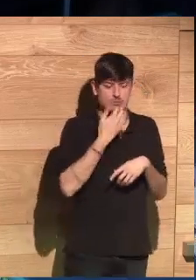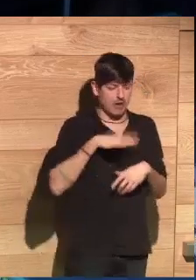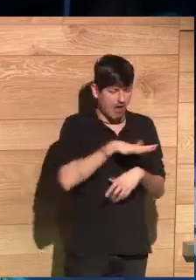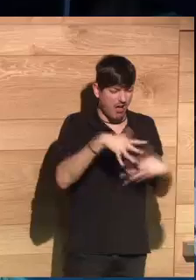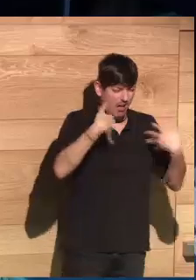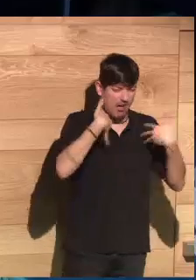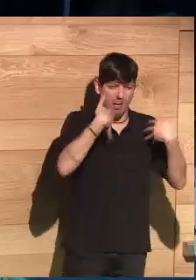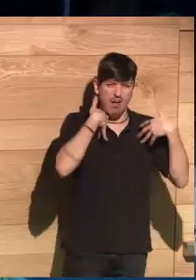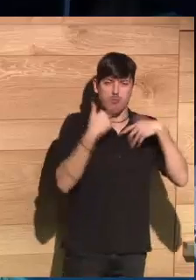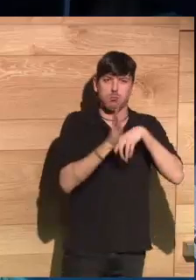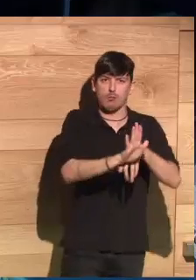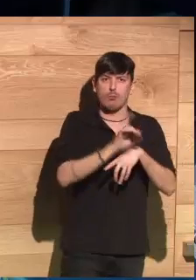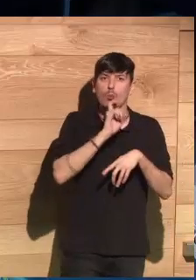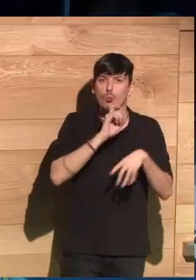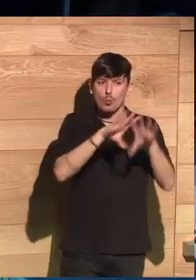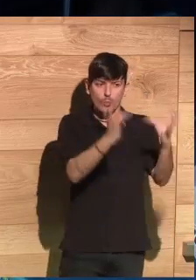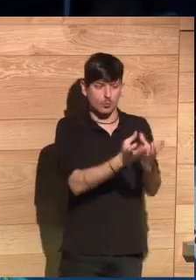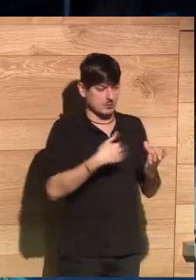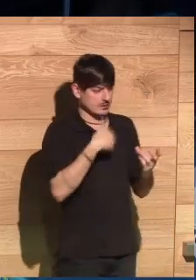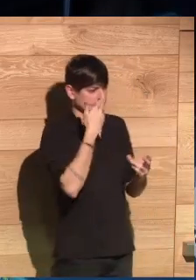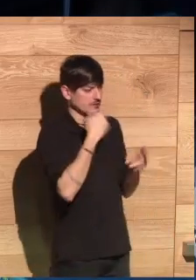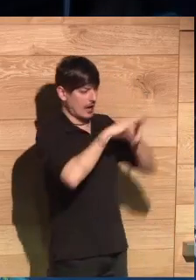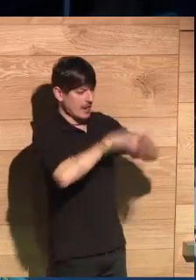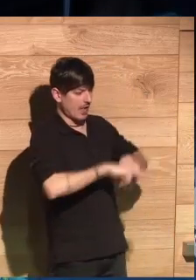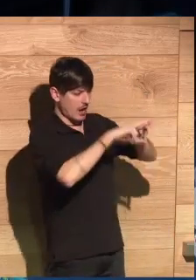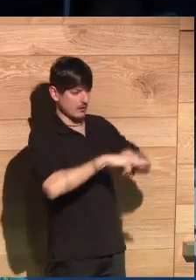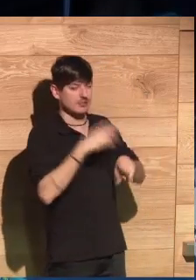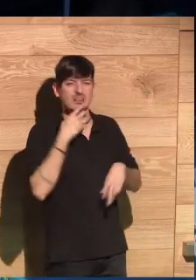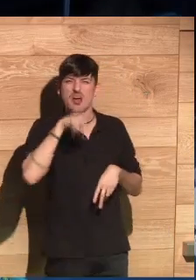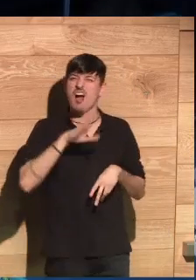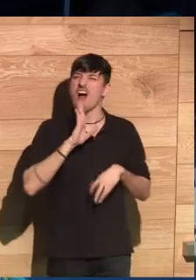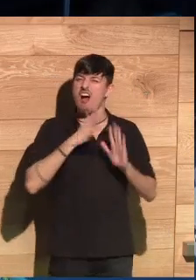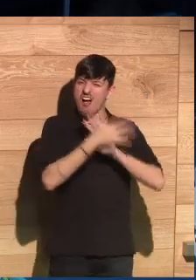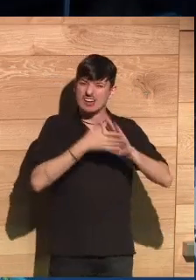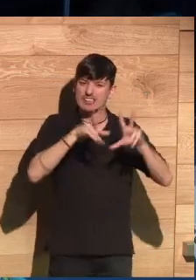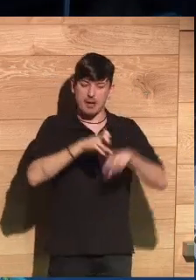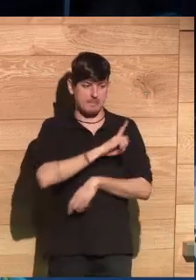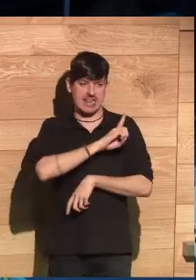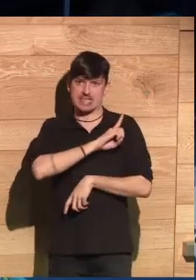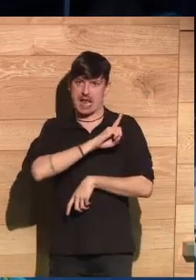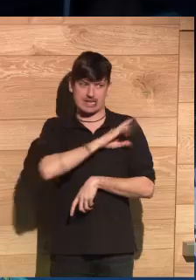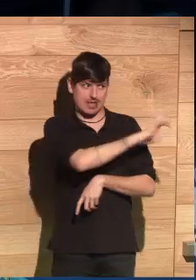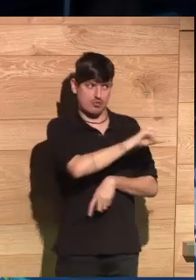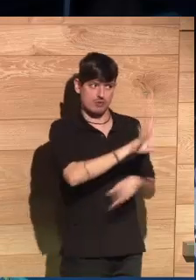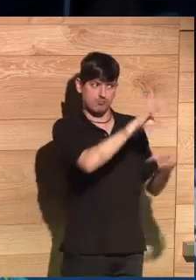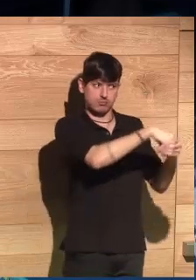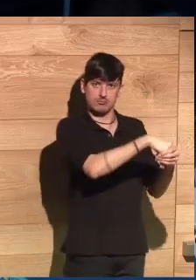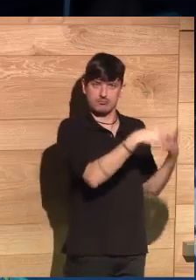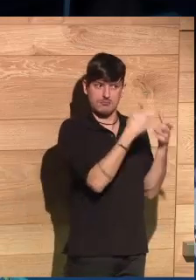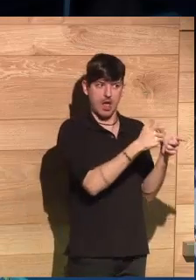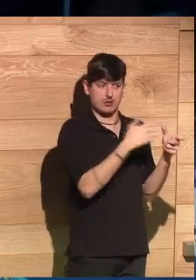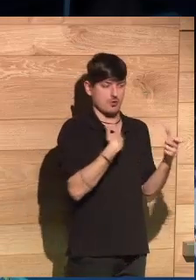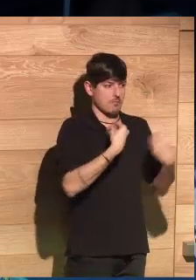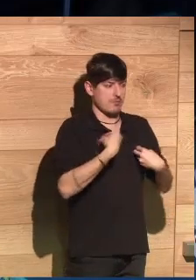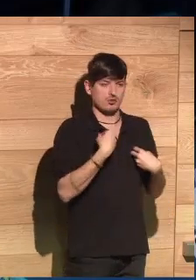Me interesaba analizar, como hablábamos, el espacio militar que tanto ha marcado los Estados Unidos. Es parte, tú vas a vivir a Estados